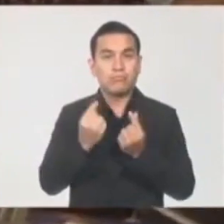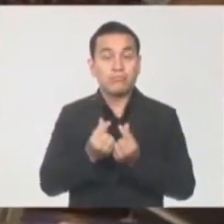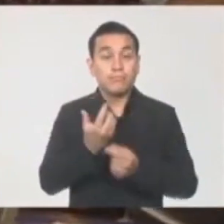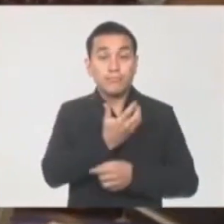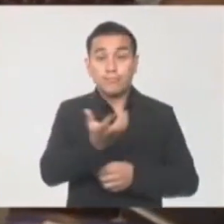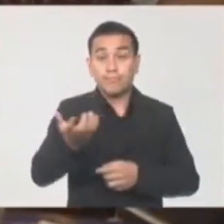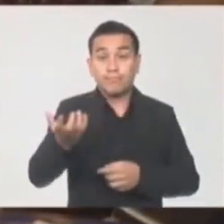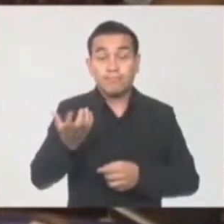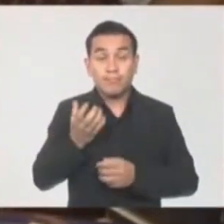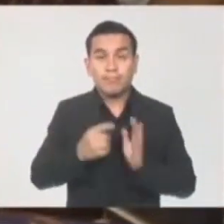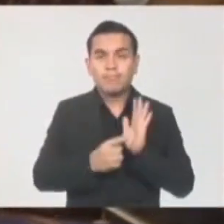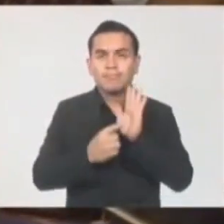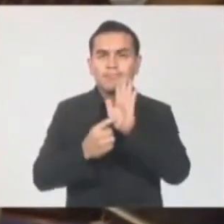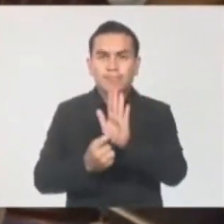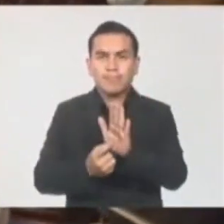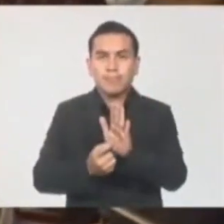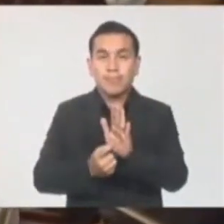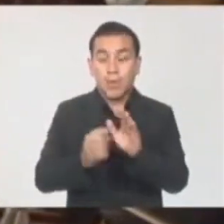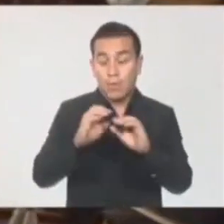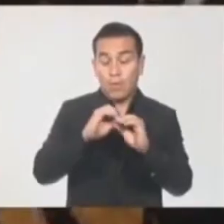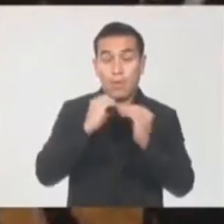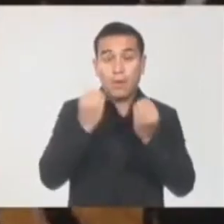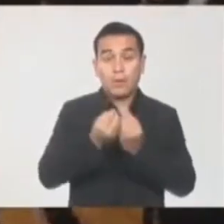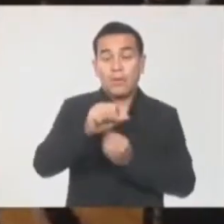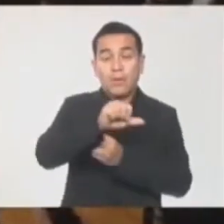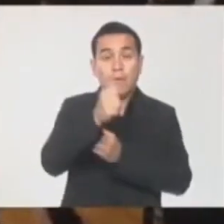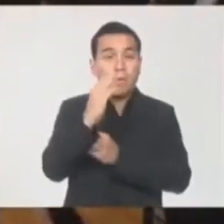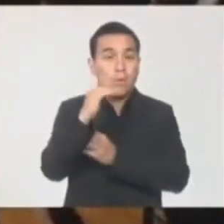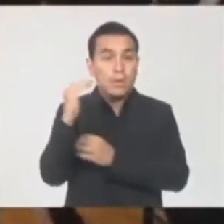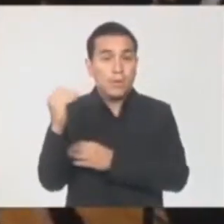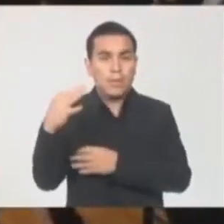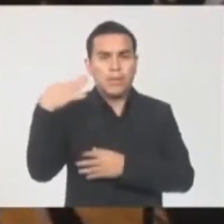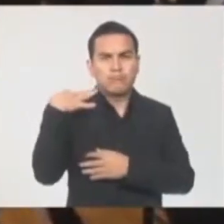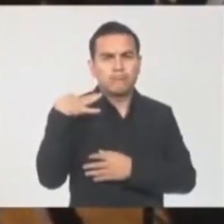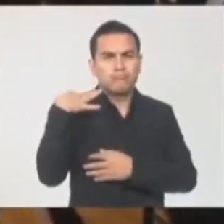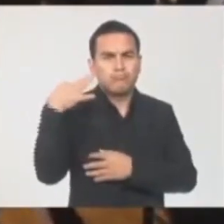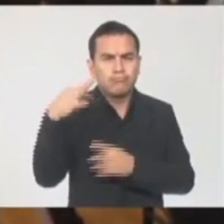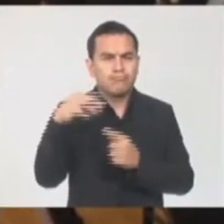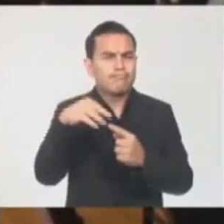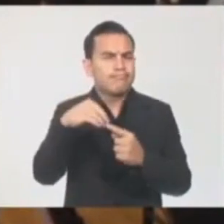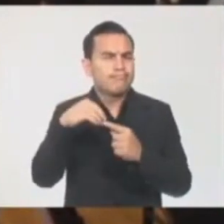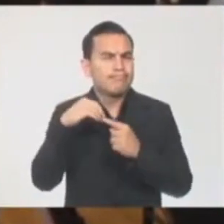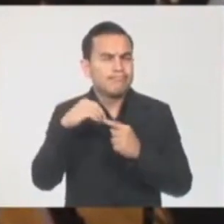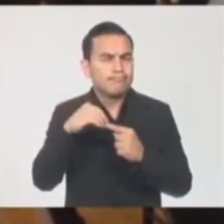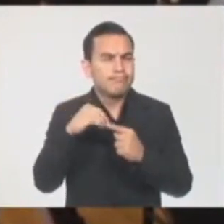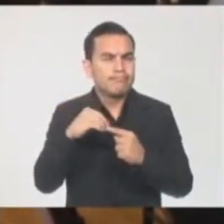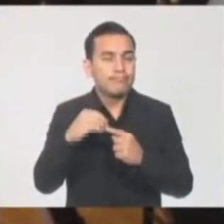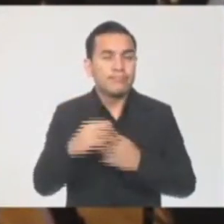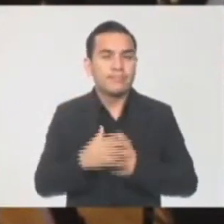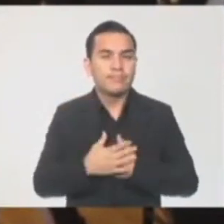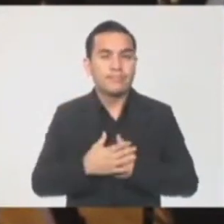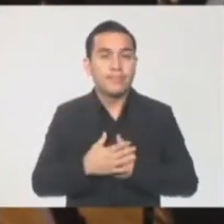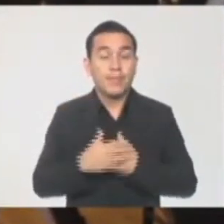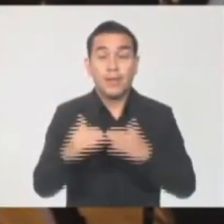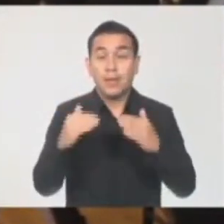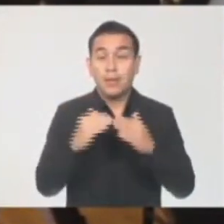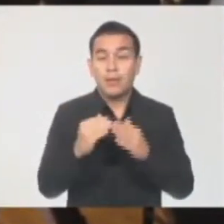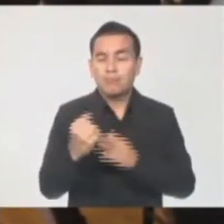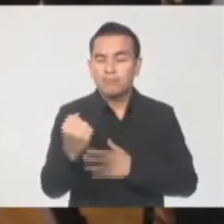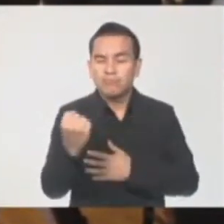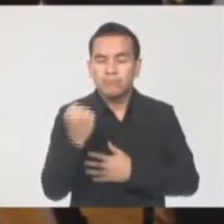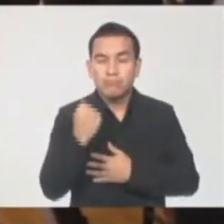Honorables representantes de organismos internacionales, invitados especiales, y